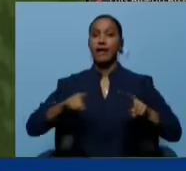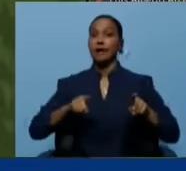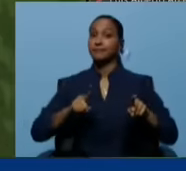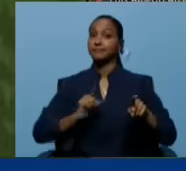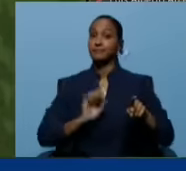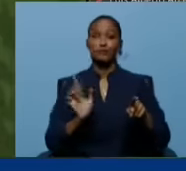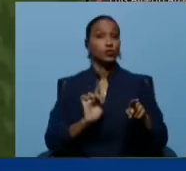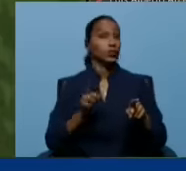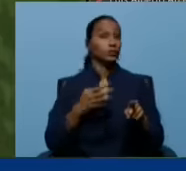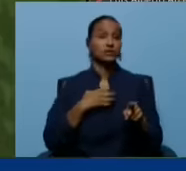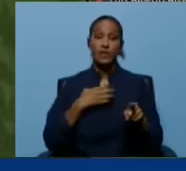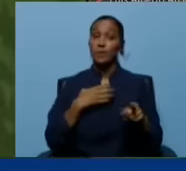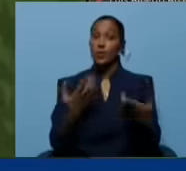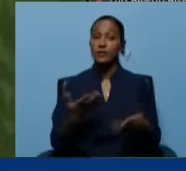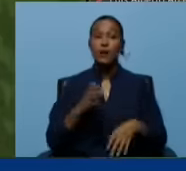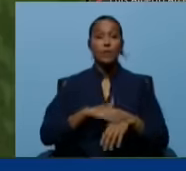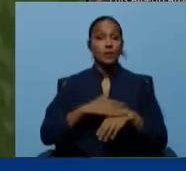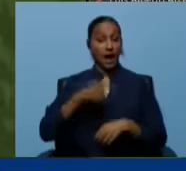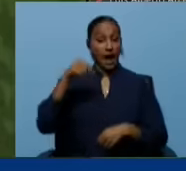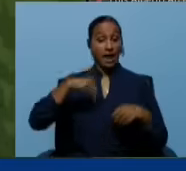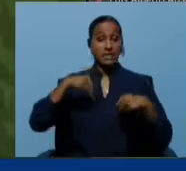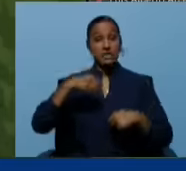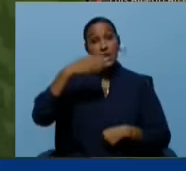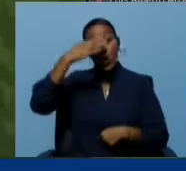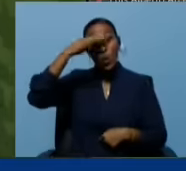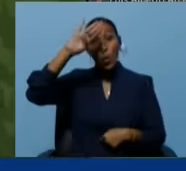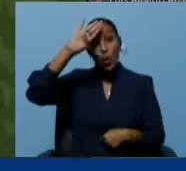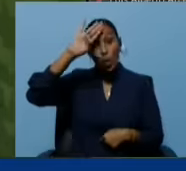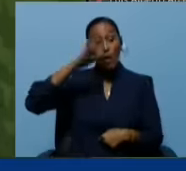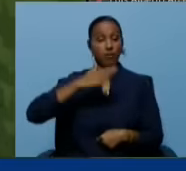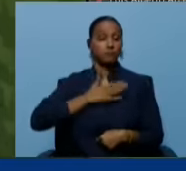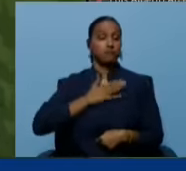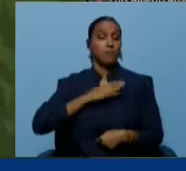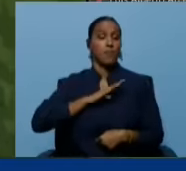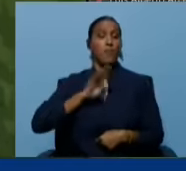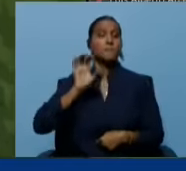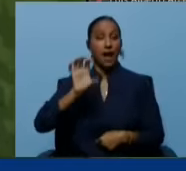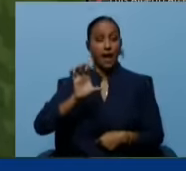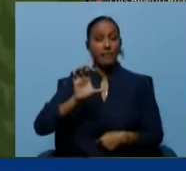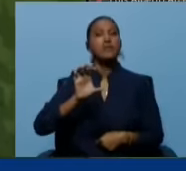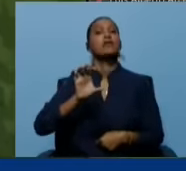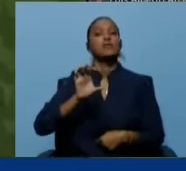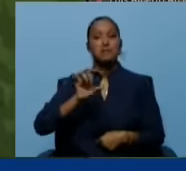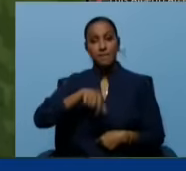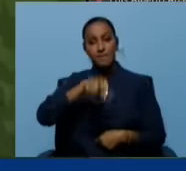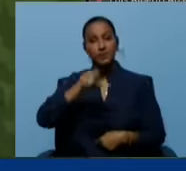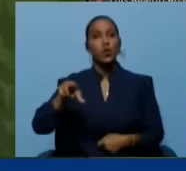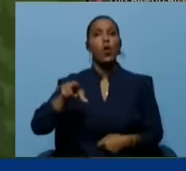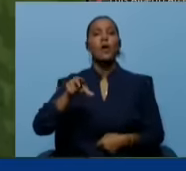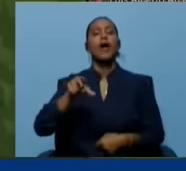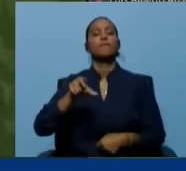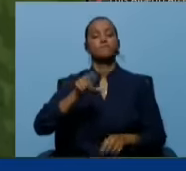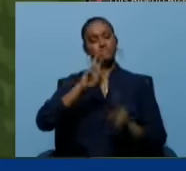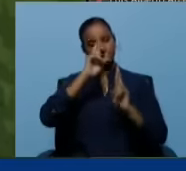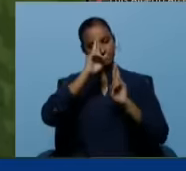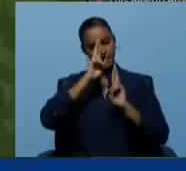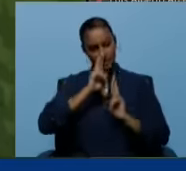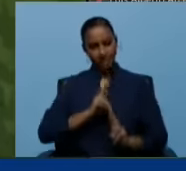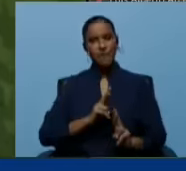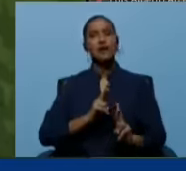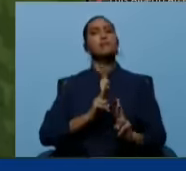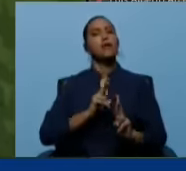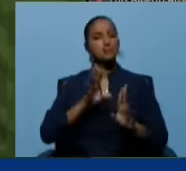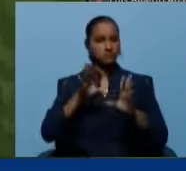Cuba, nuestra patria, nuestro pueblo, reconoce y admira la respuesta serena, el alto